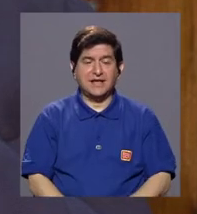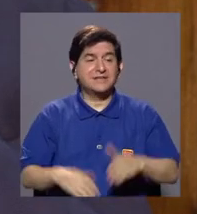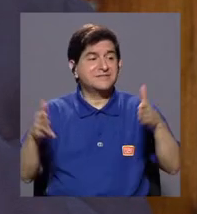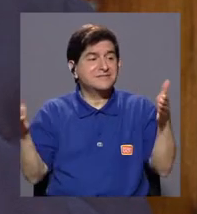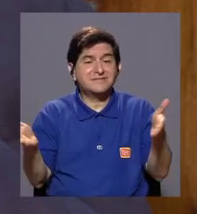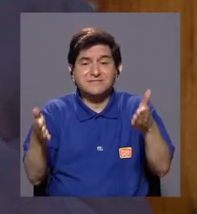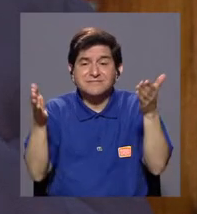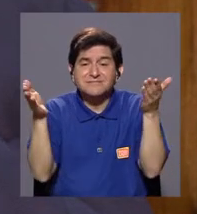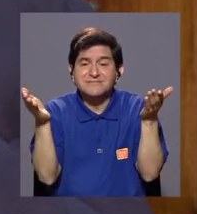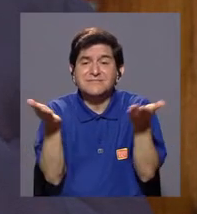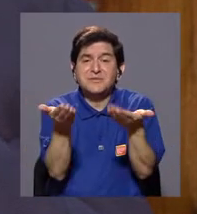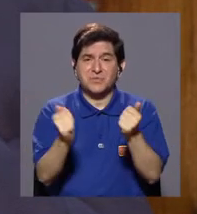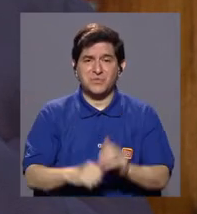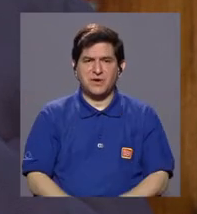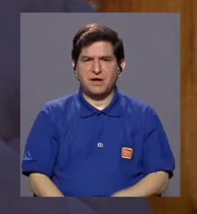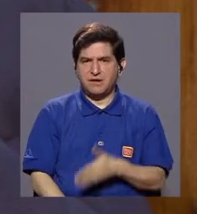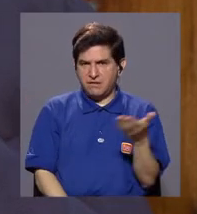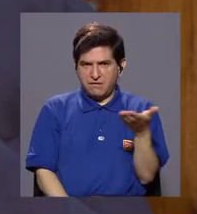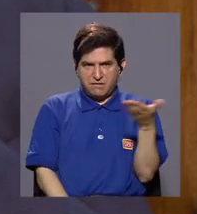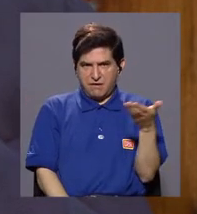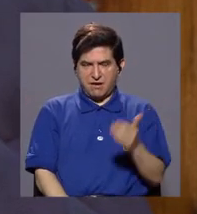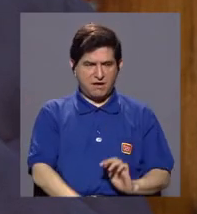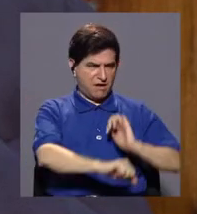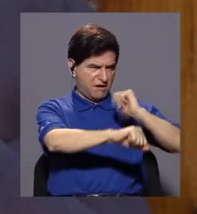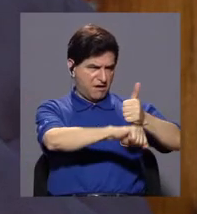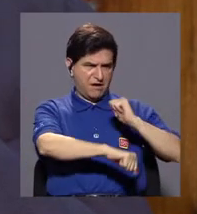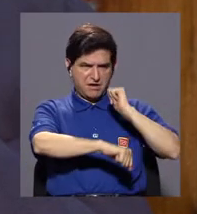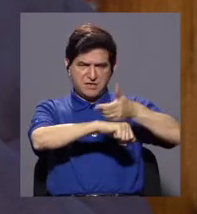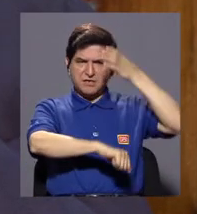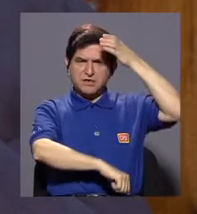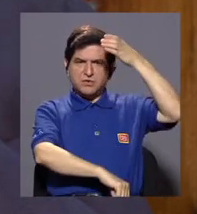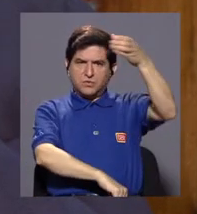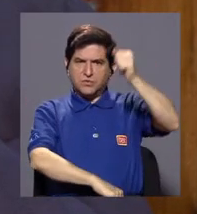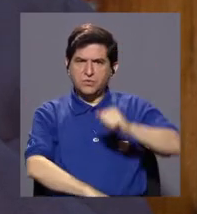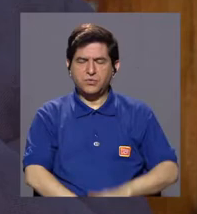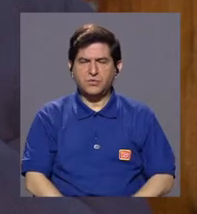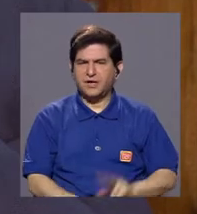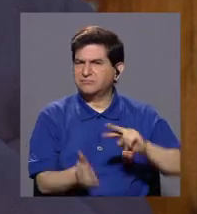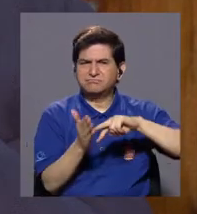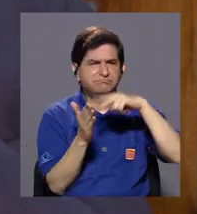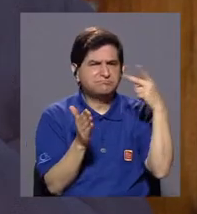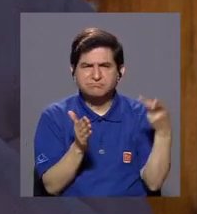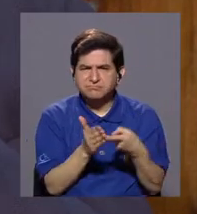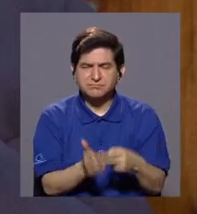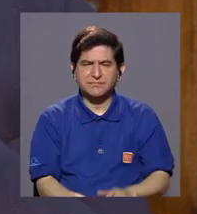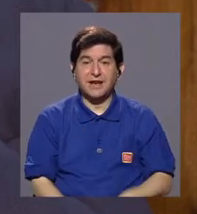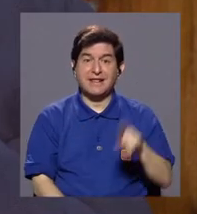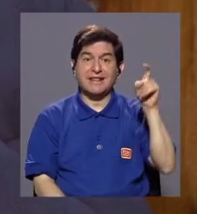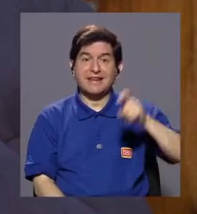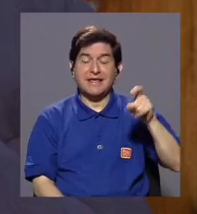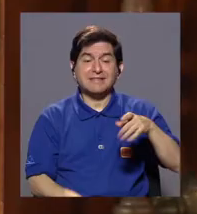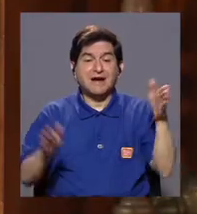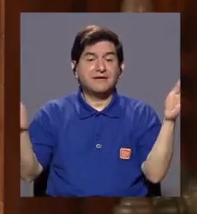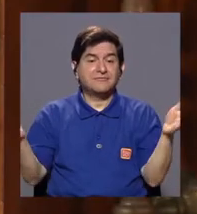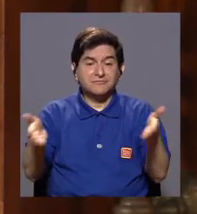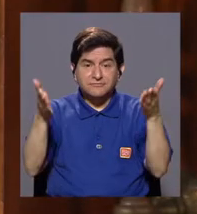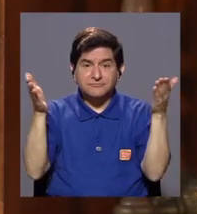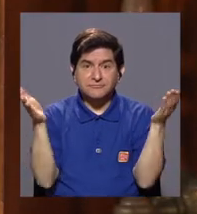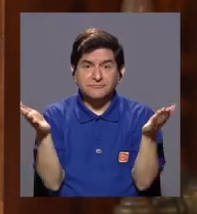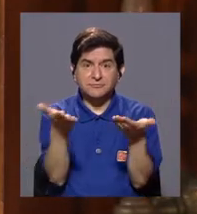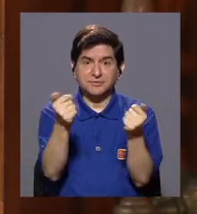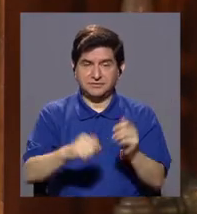es fomentar la creación cultural. En otras palabras, tenemos que